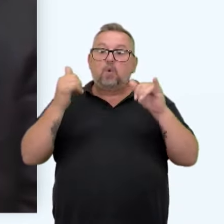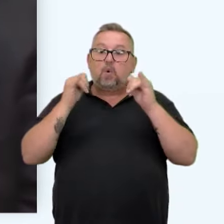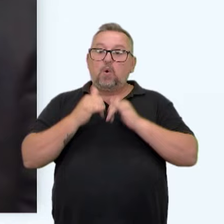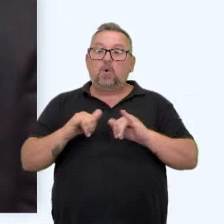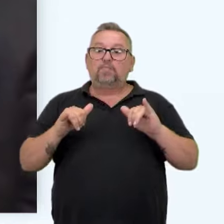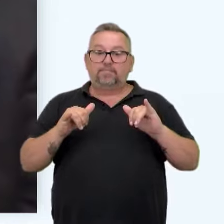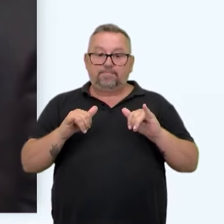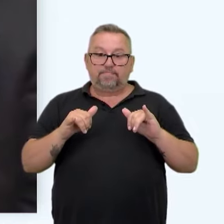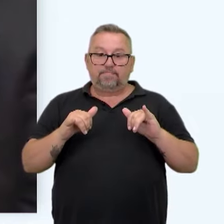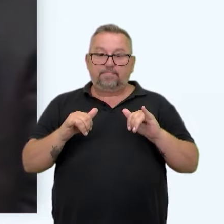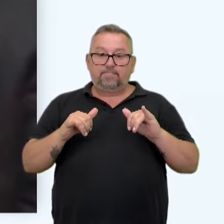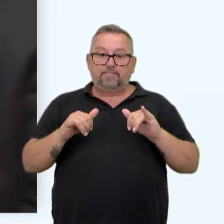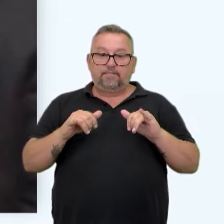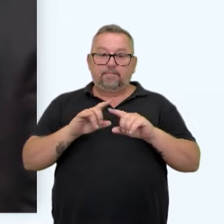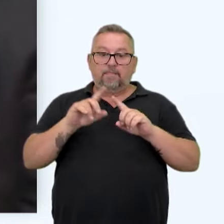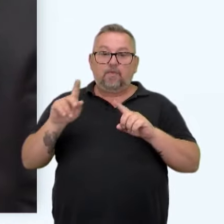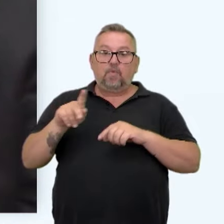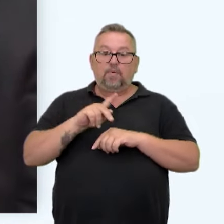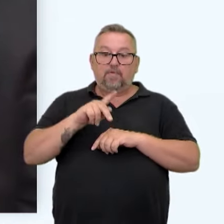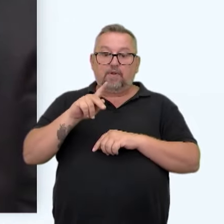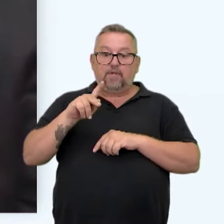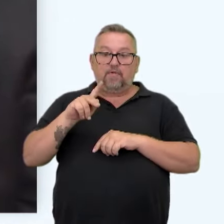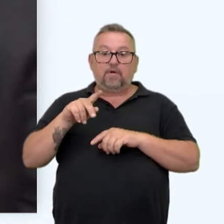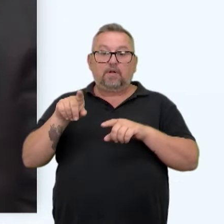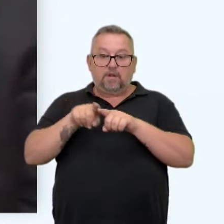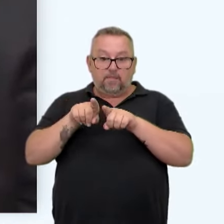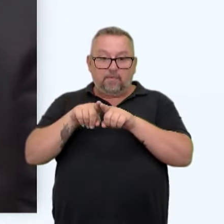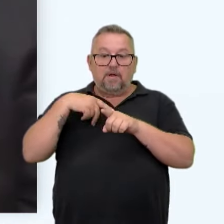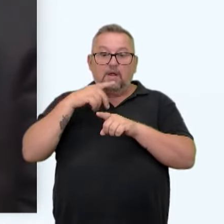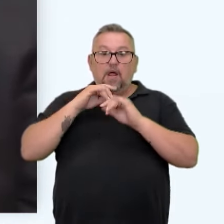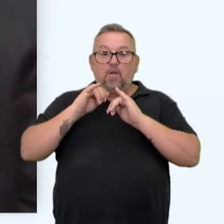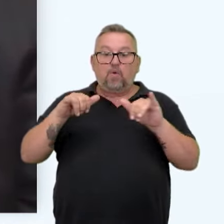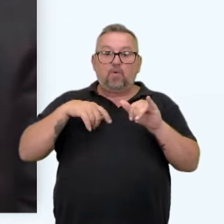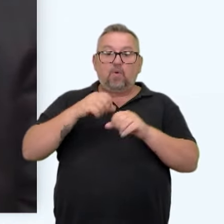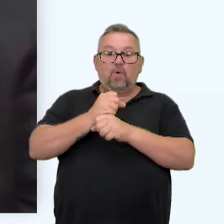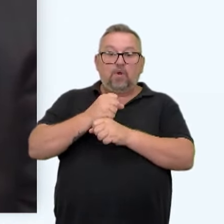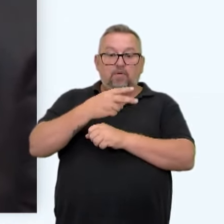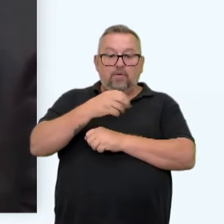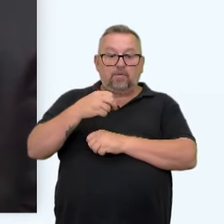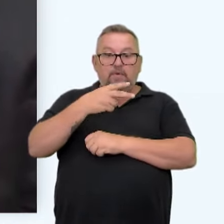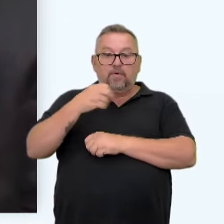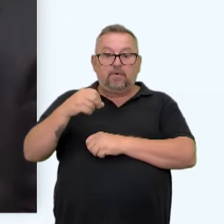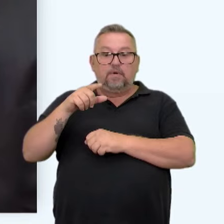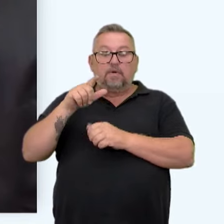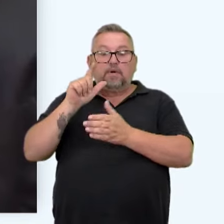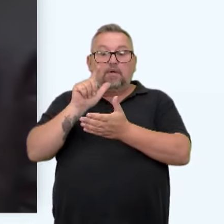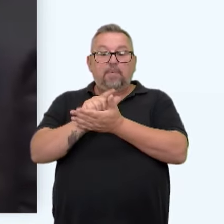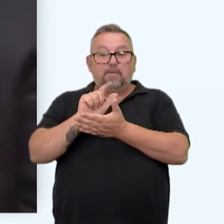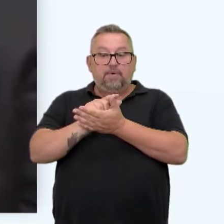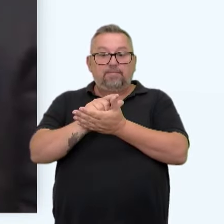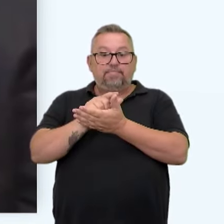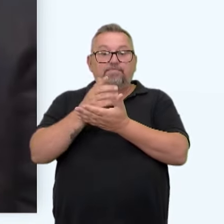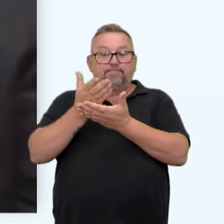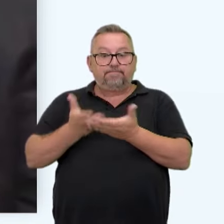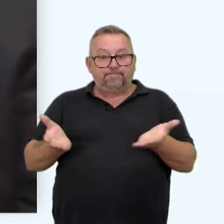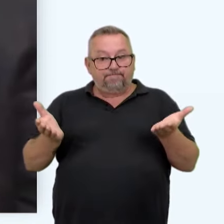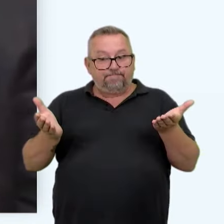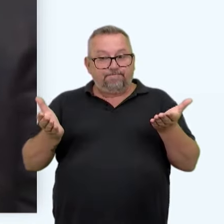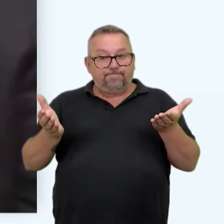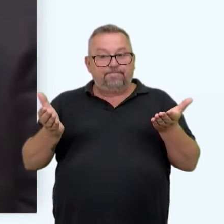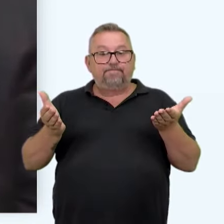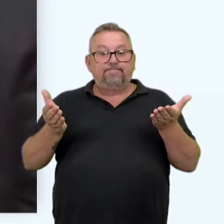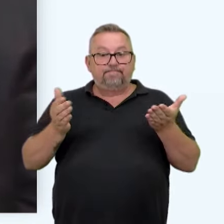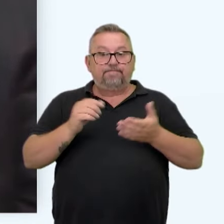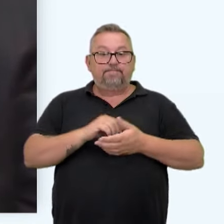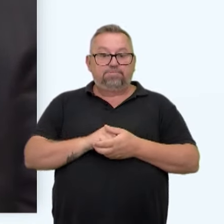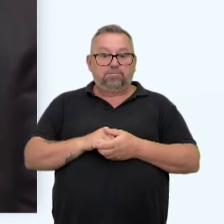¿no? El profesor Meyer anunció que en la década de los 40 desaparecerían los periódicos en papel. Lo que él anunció